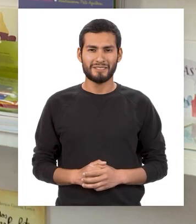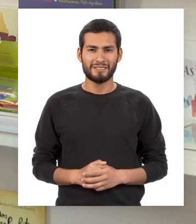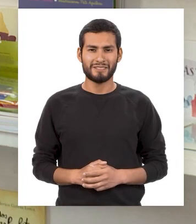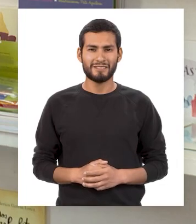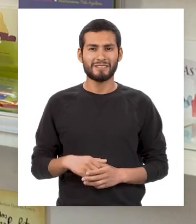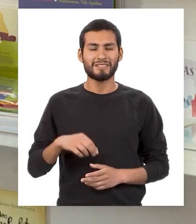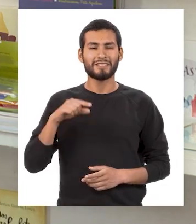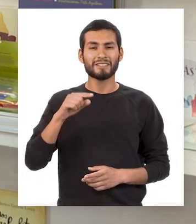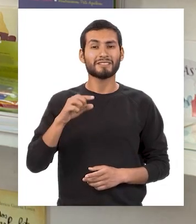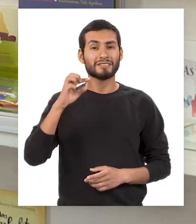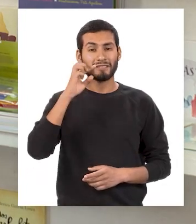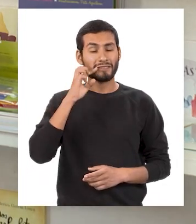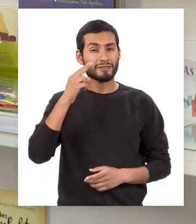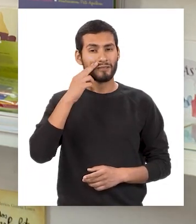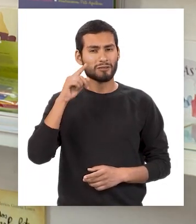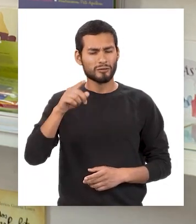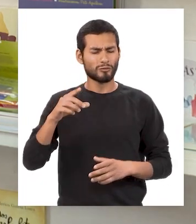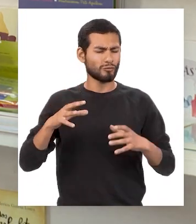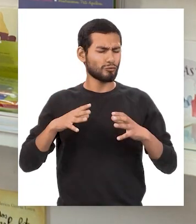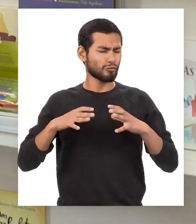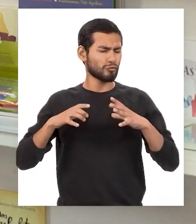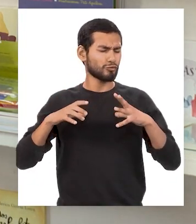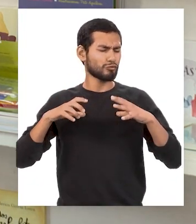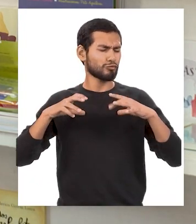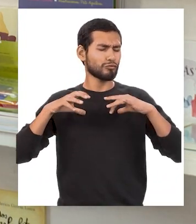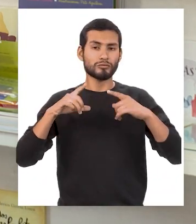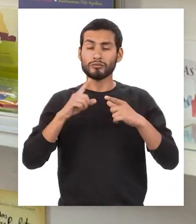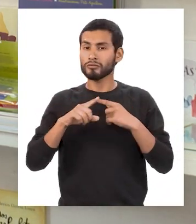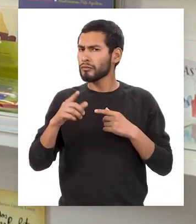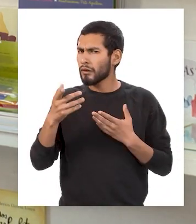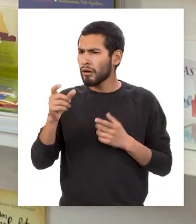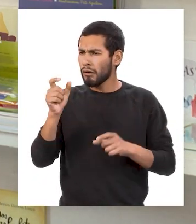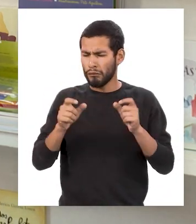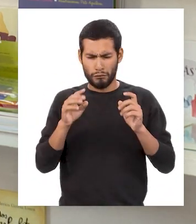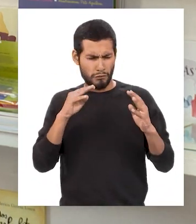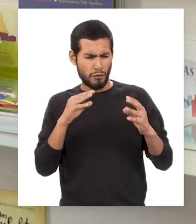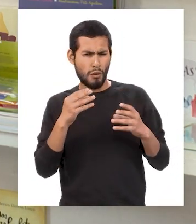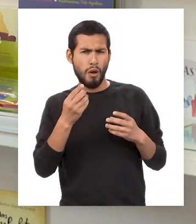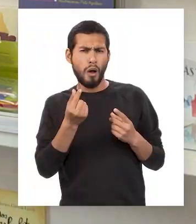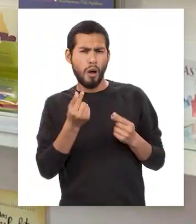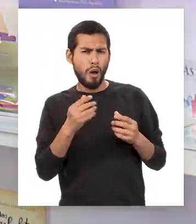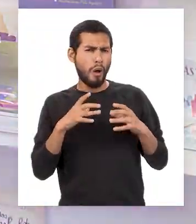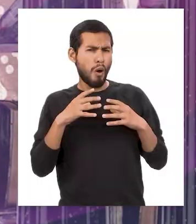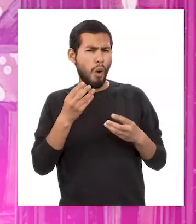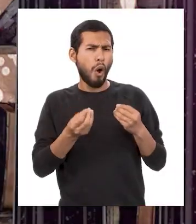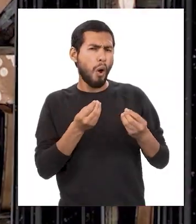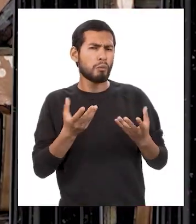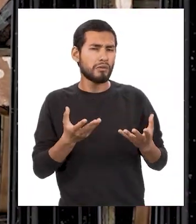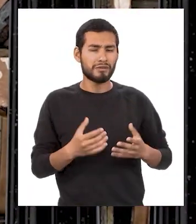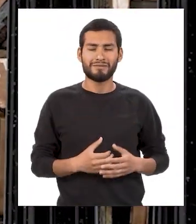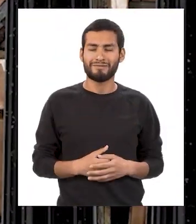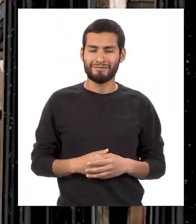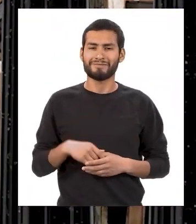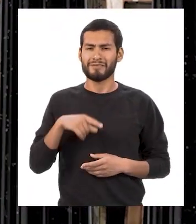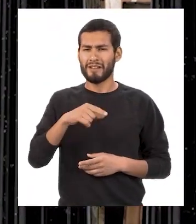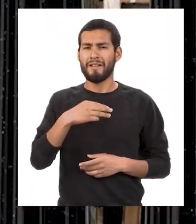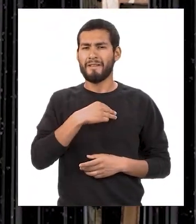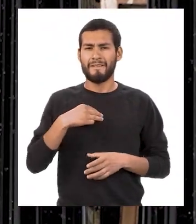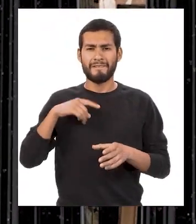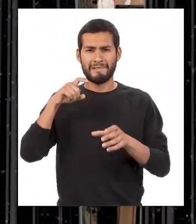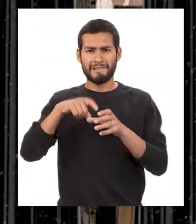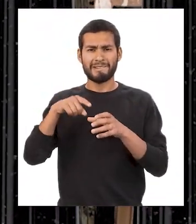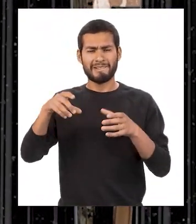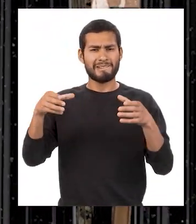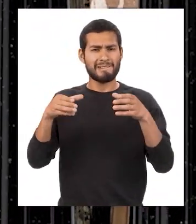Phileas Fogg era una persona muy adinerada, pero nadie sabía cómo había conseguido su fortuna. Era uno de los miembros